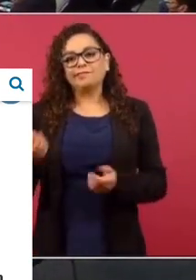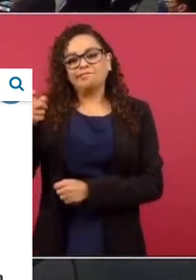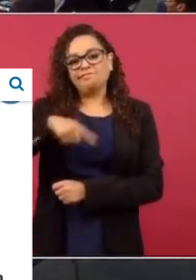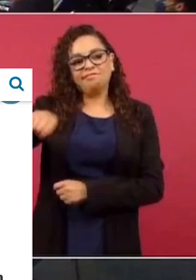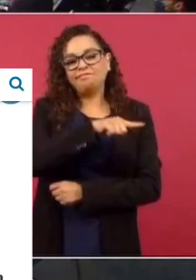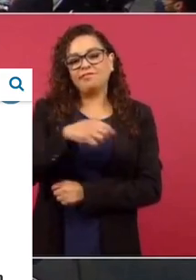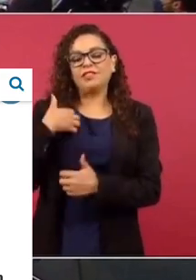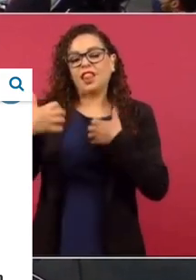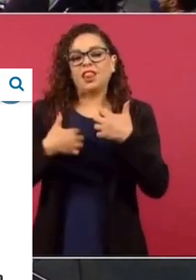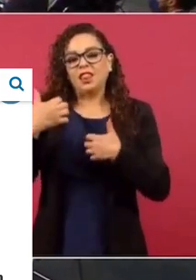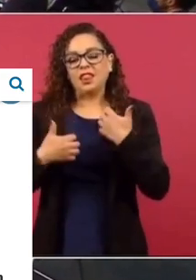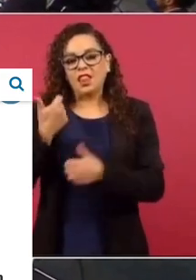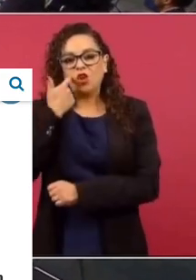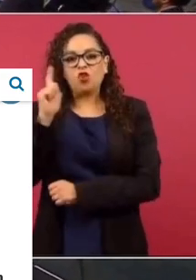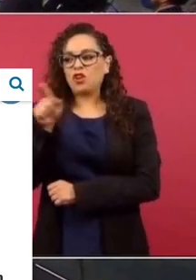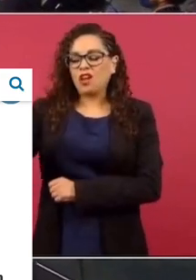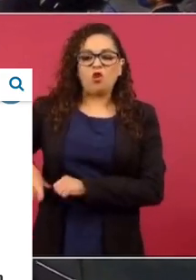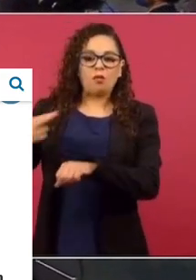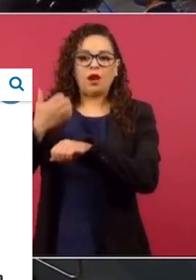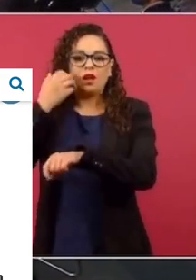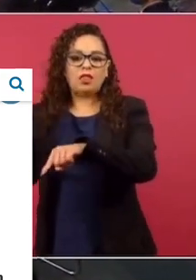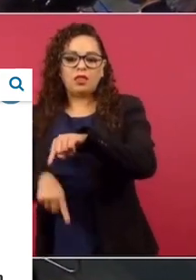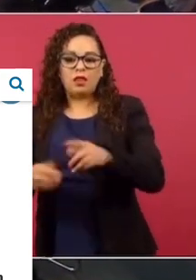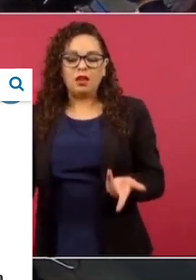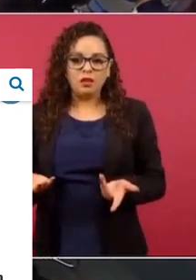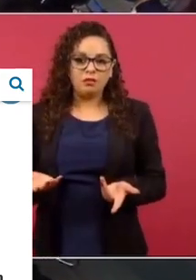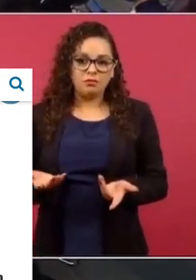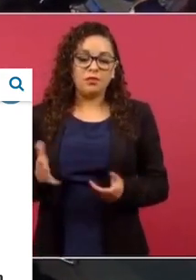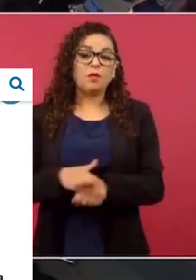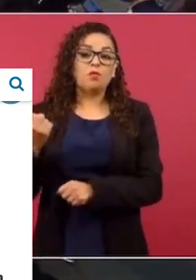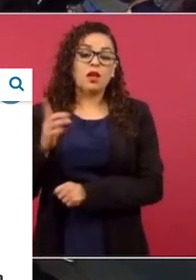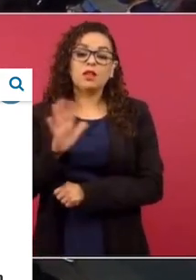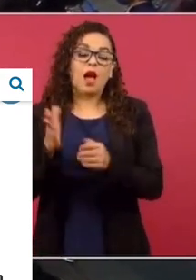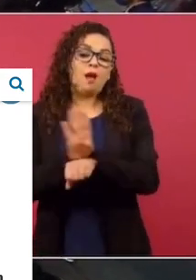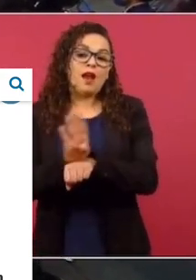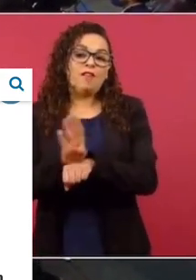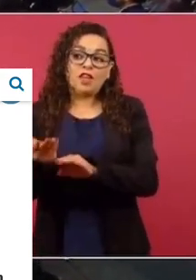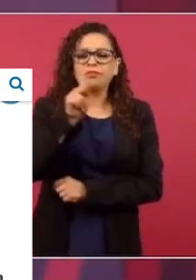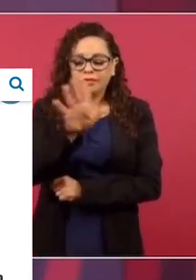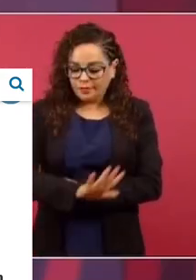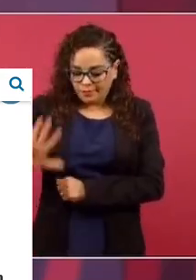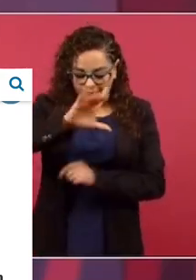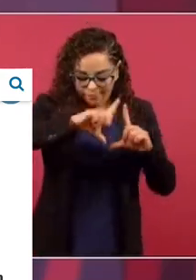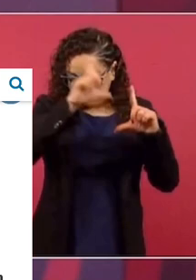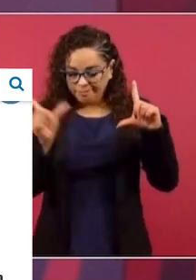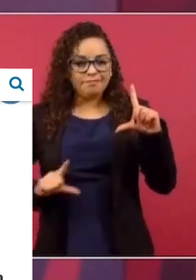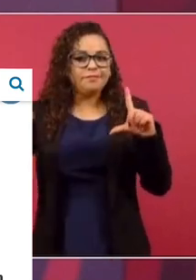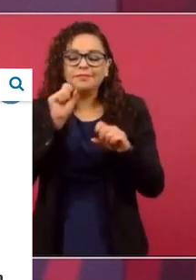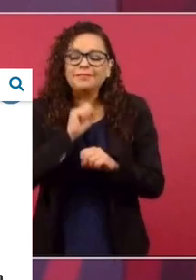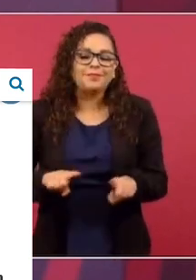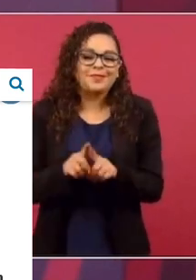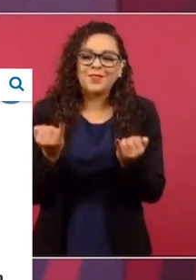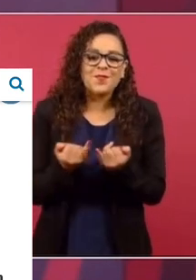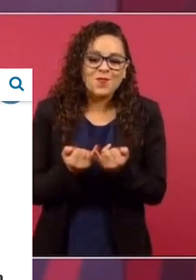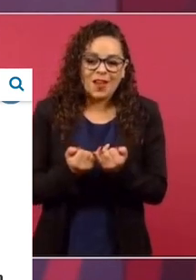malquerientes, gente que no está conforme, porque ya no tienen los privilegios que tenían antes. Pero